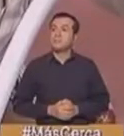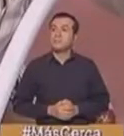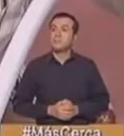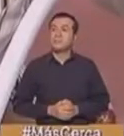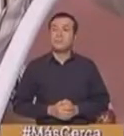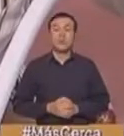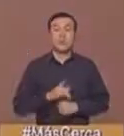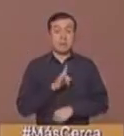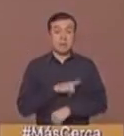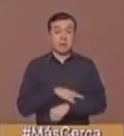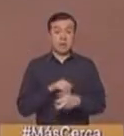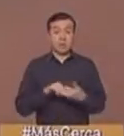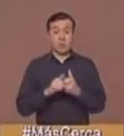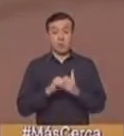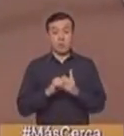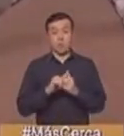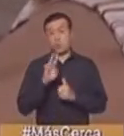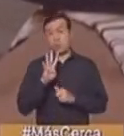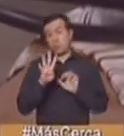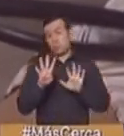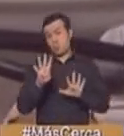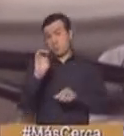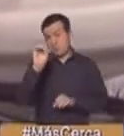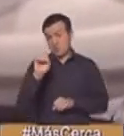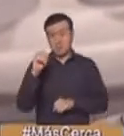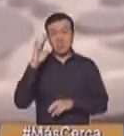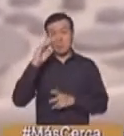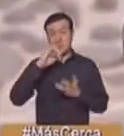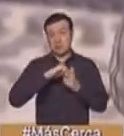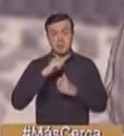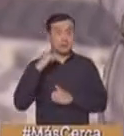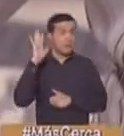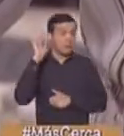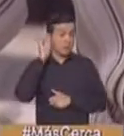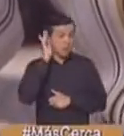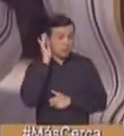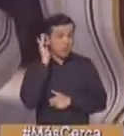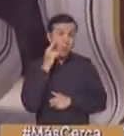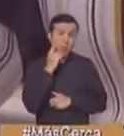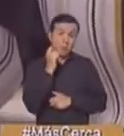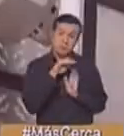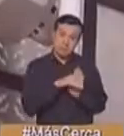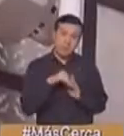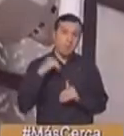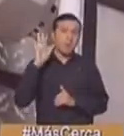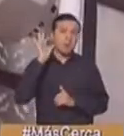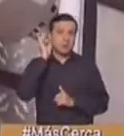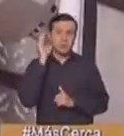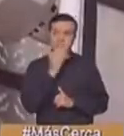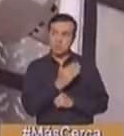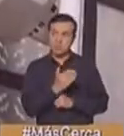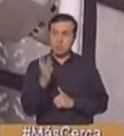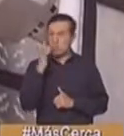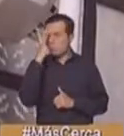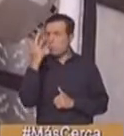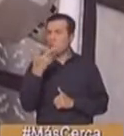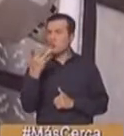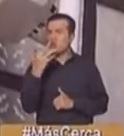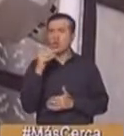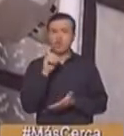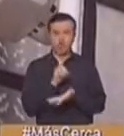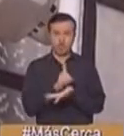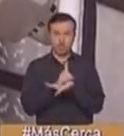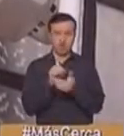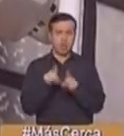Las infecciones urinarias son en un 90% más comunes para las mujeres que los hombres. La razón, explica el